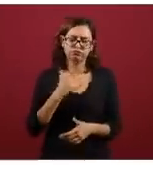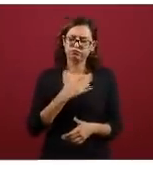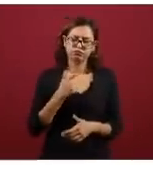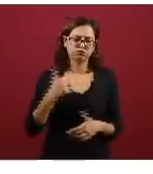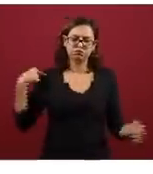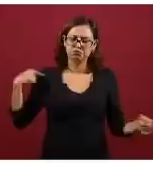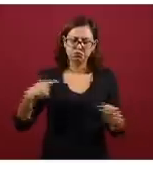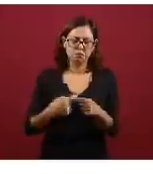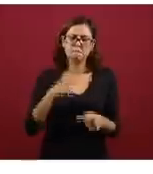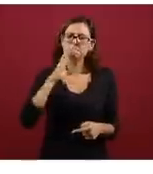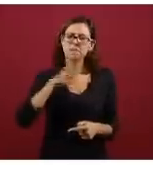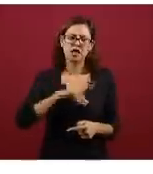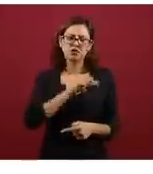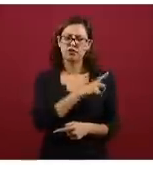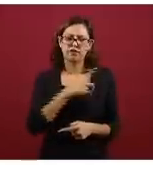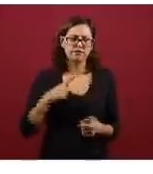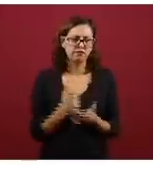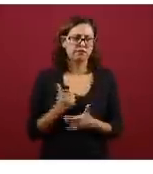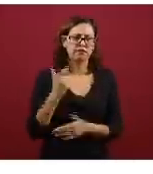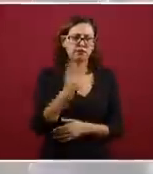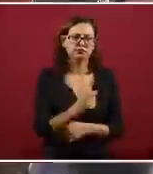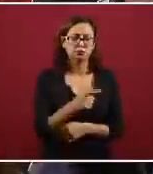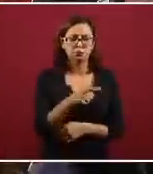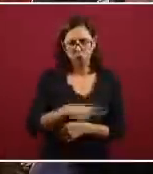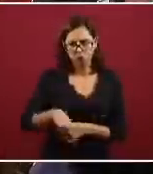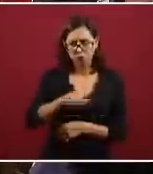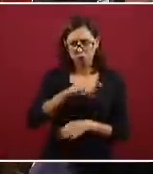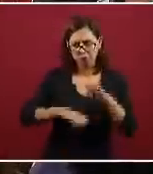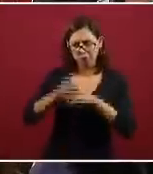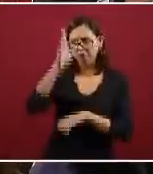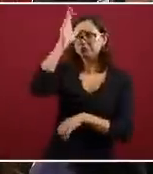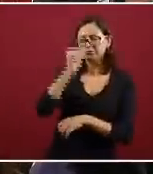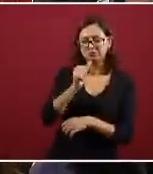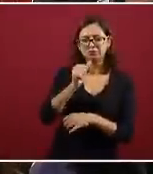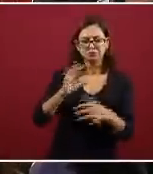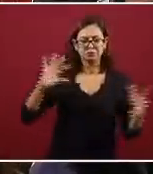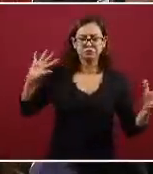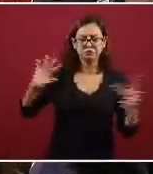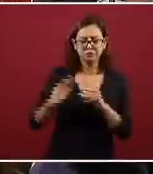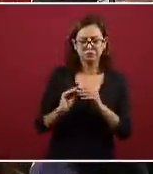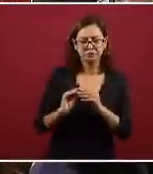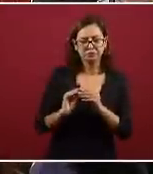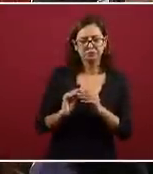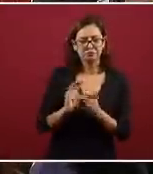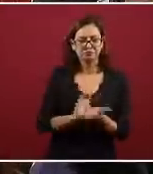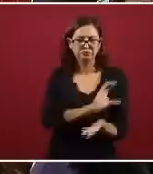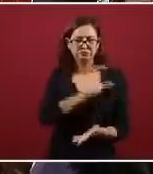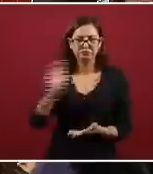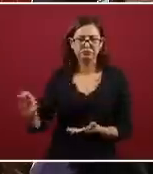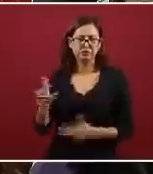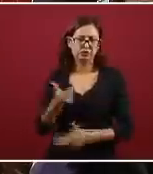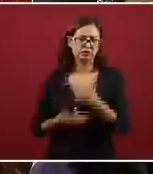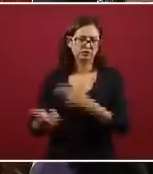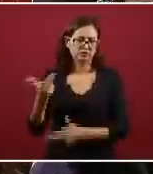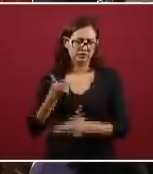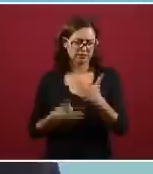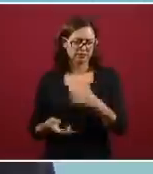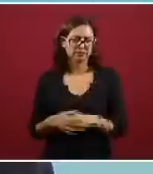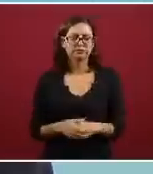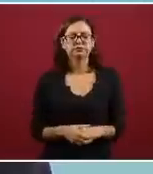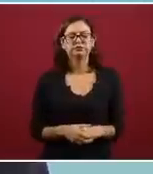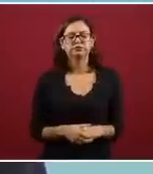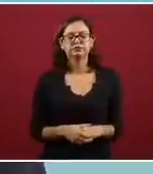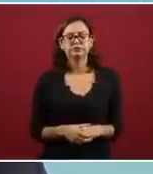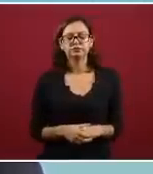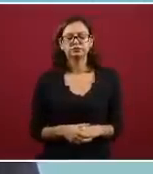fueron aceptados por la propia empresa. Las conclusiones son las siguientes. Aún con